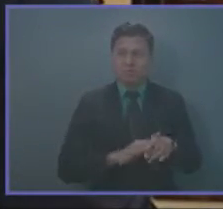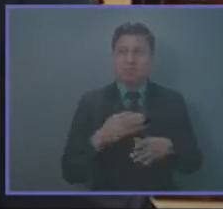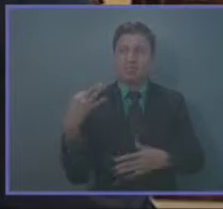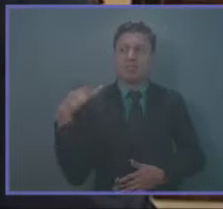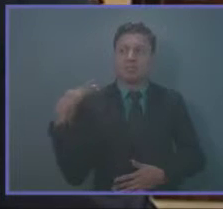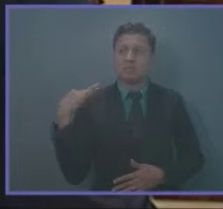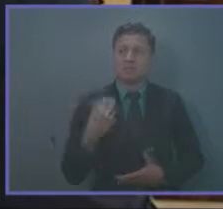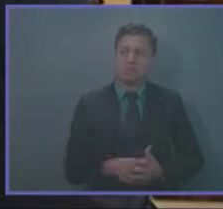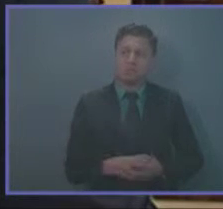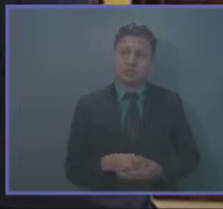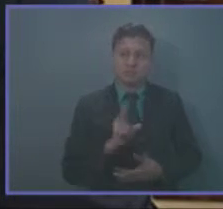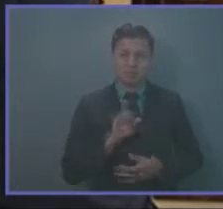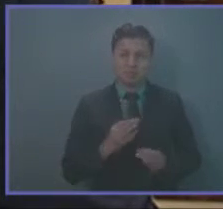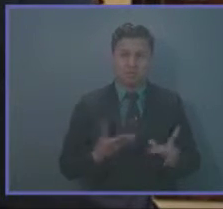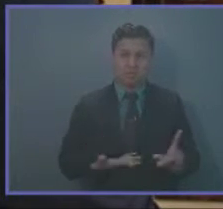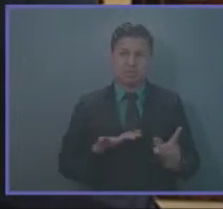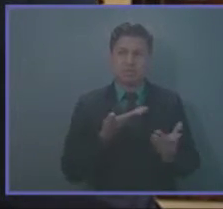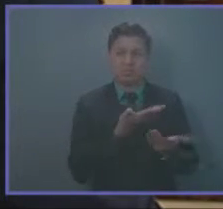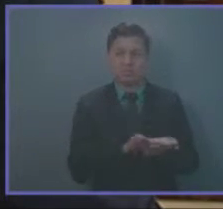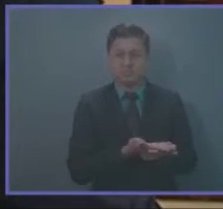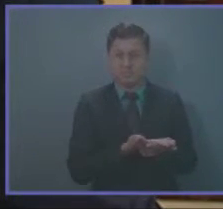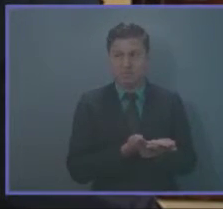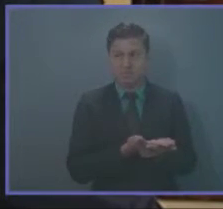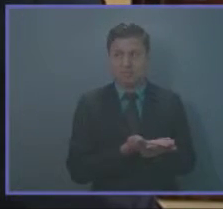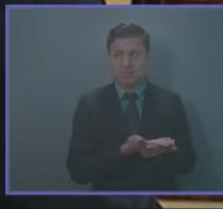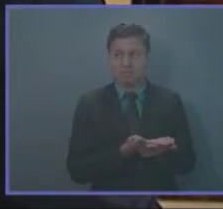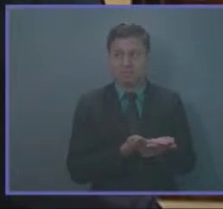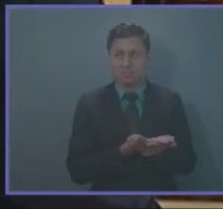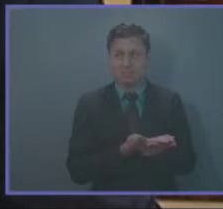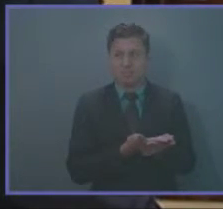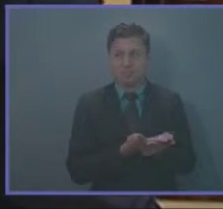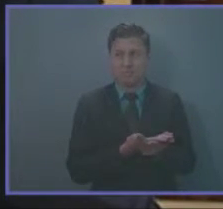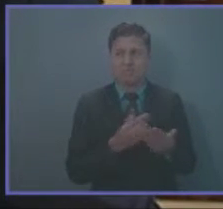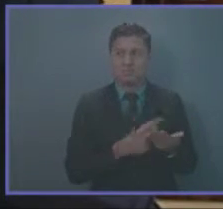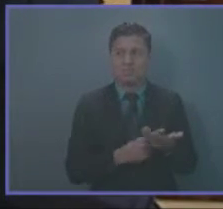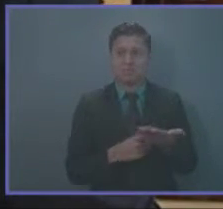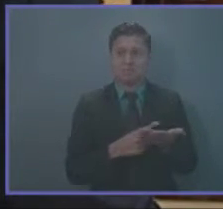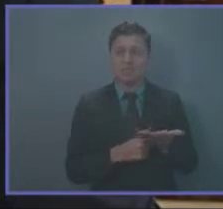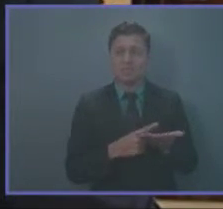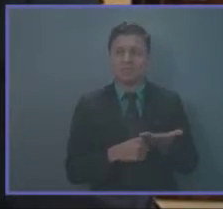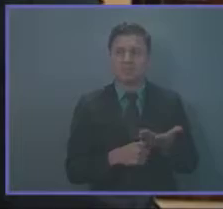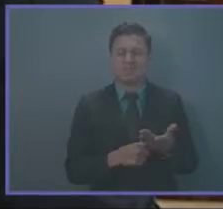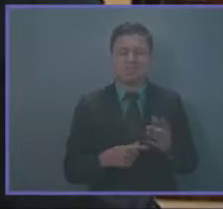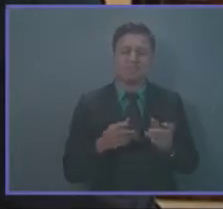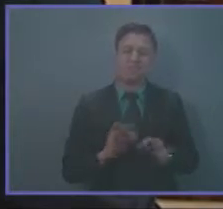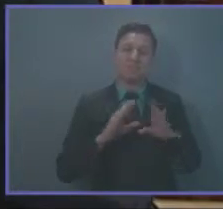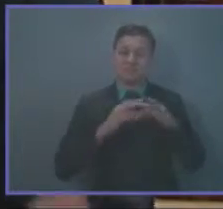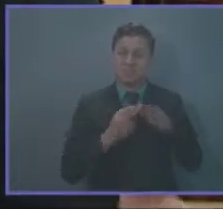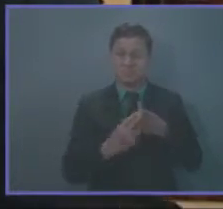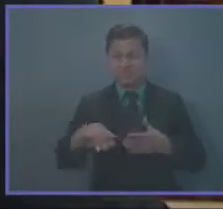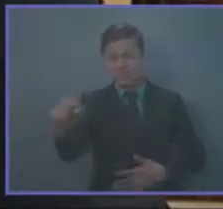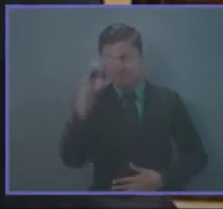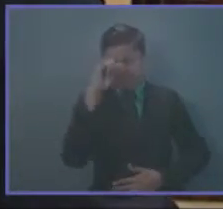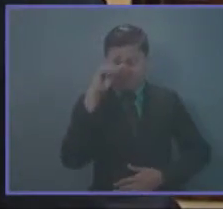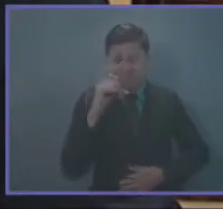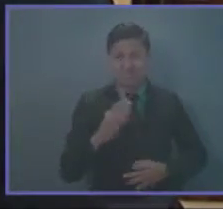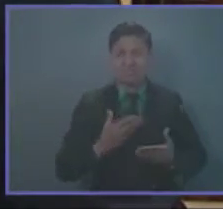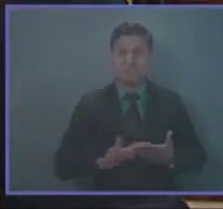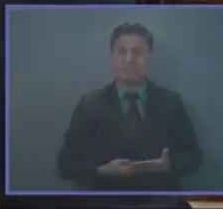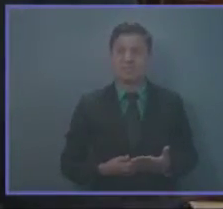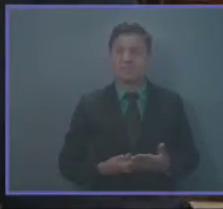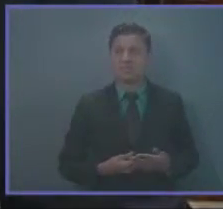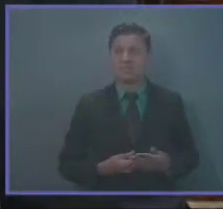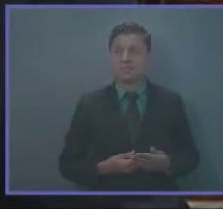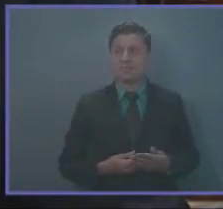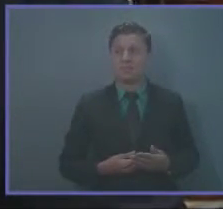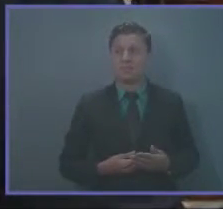en el mismo sentido, solicitaría que se discute el dictamen de la Comisión de Trabajo y luego se tome una decisión al respecto.